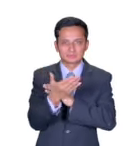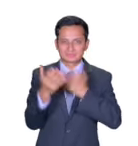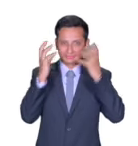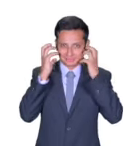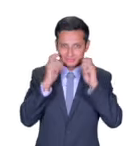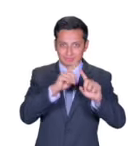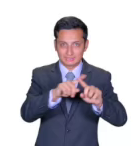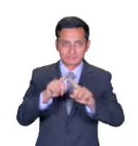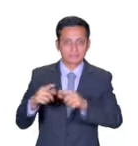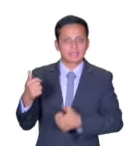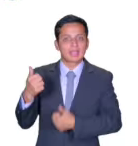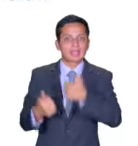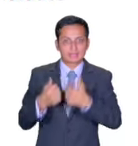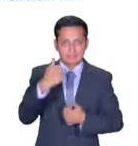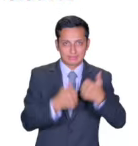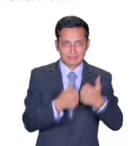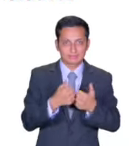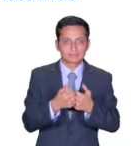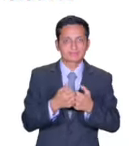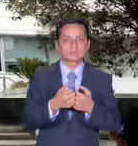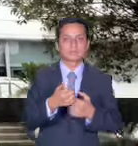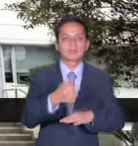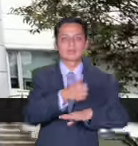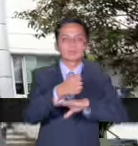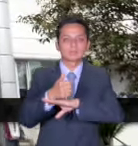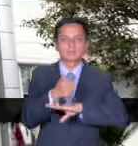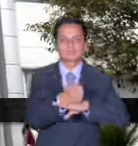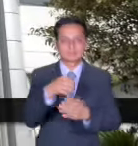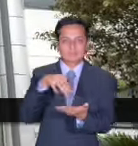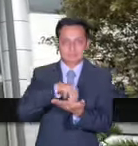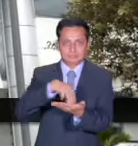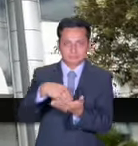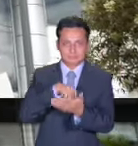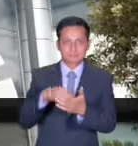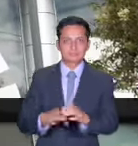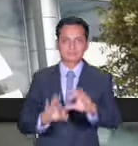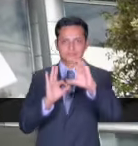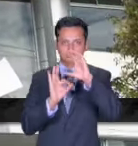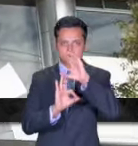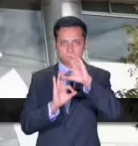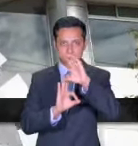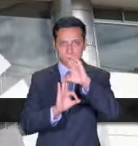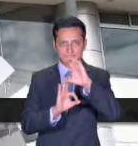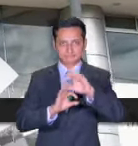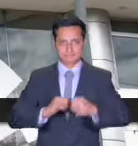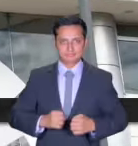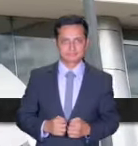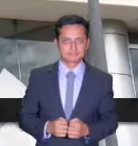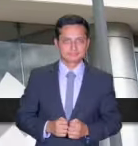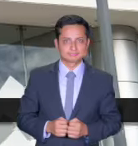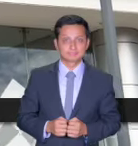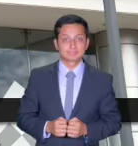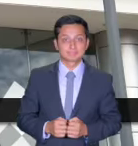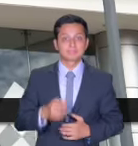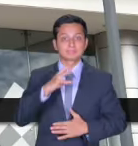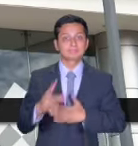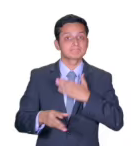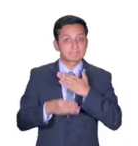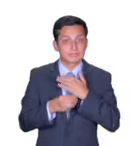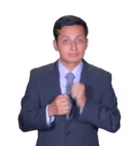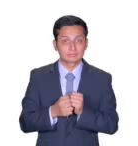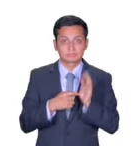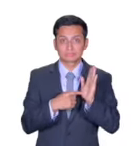y oportunidades de las y los candidatos a consejeras y consejeros del Consejo de Participación Ciudadana y Control